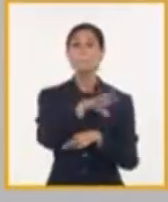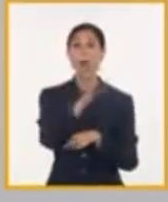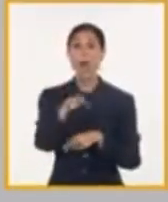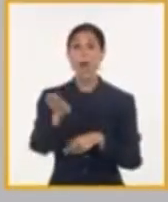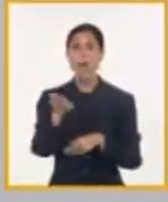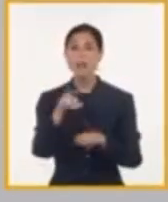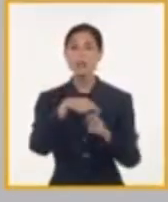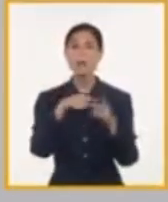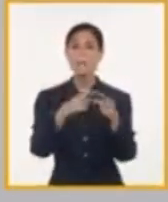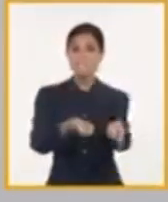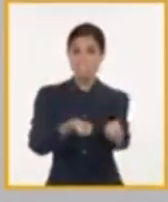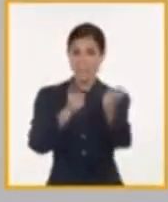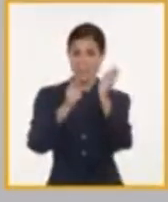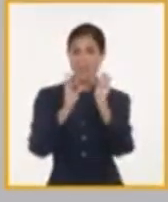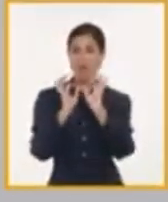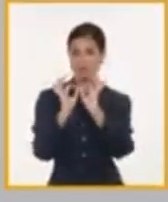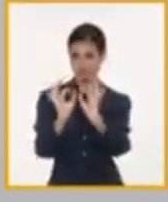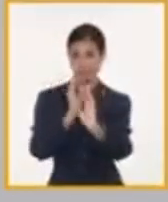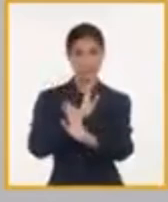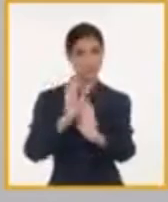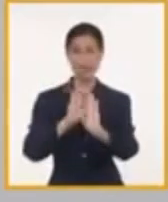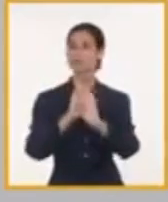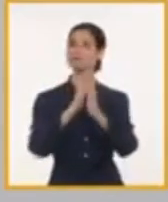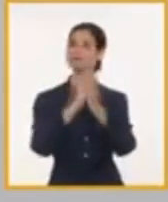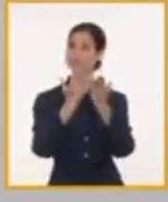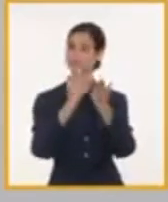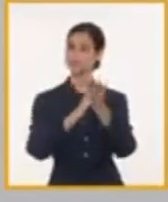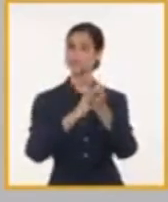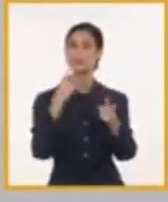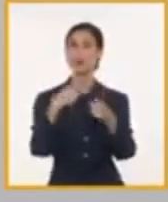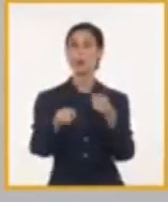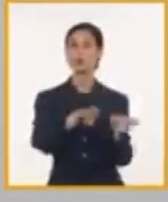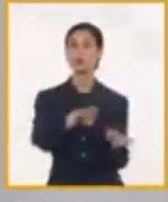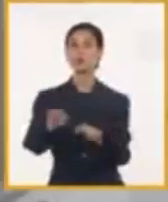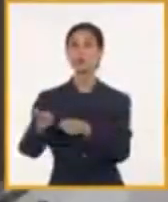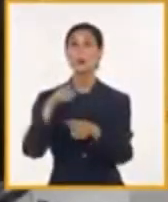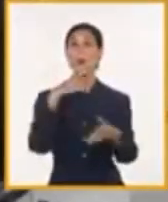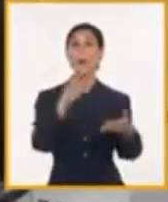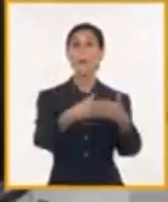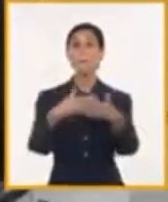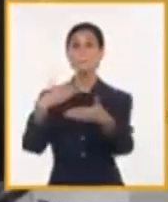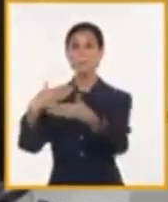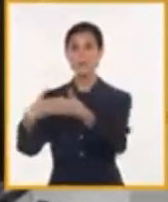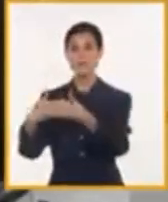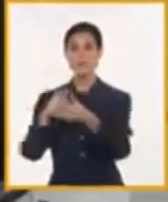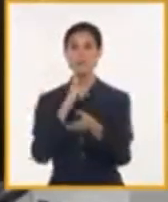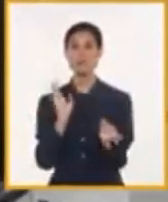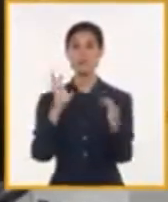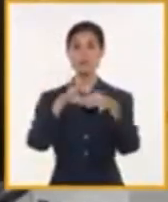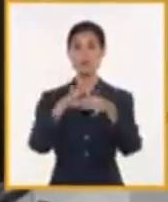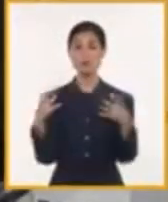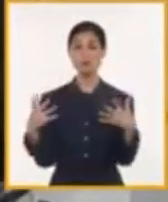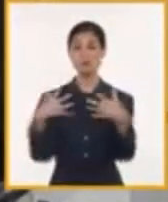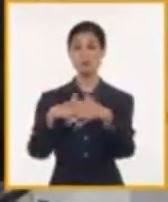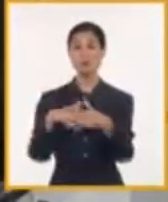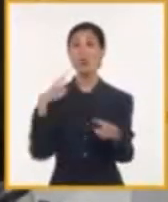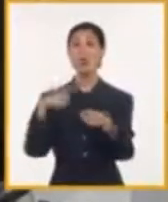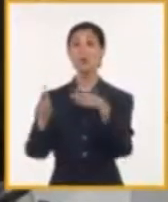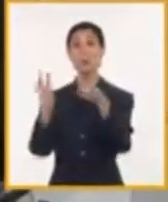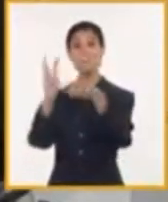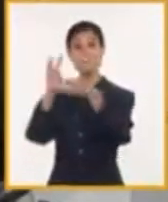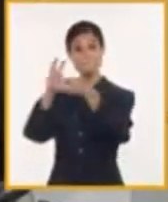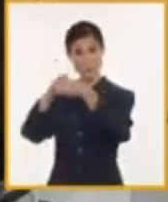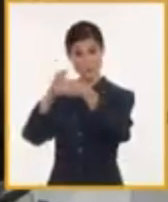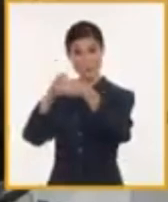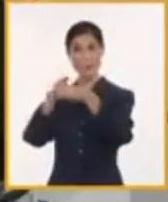nuevas facultades, ya hemos creado 9 empresas filiales en el país. Tenemos aprobada también una MIPYME